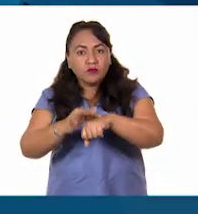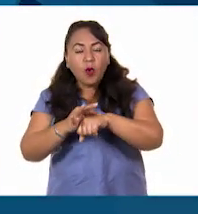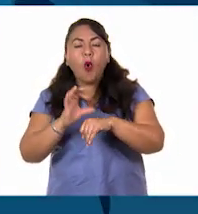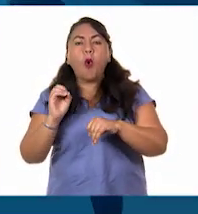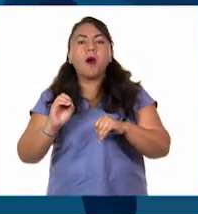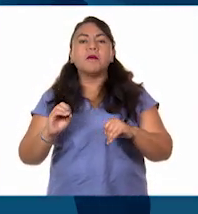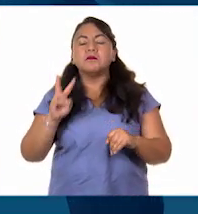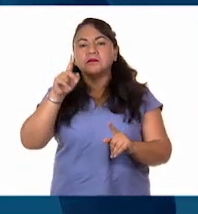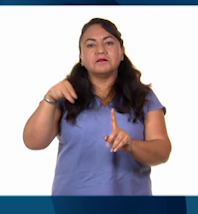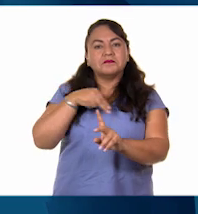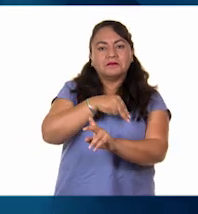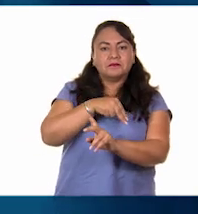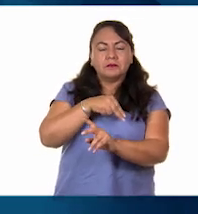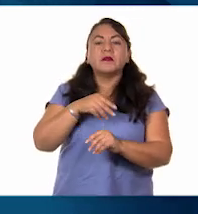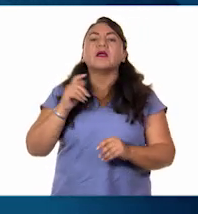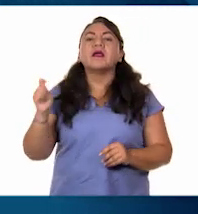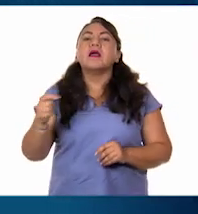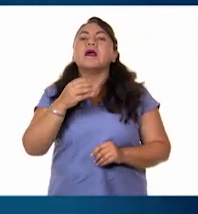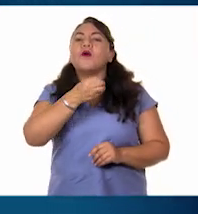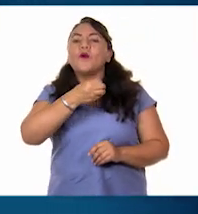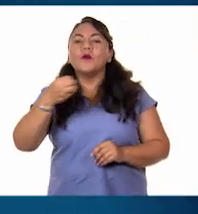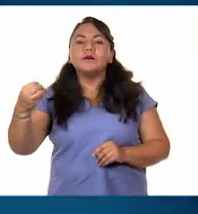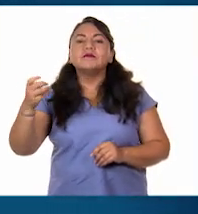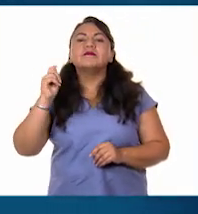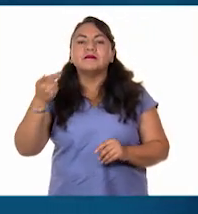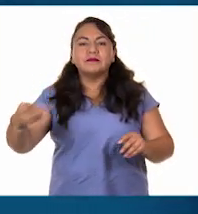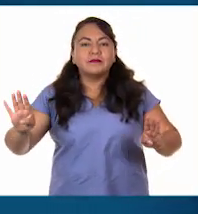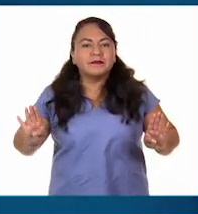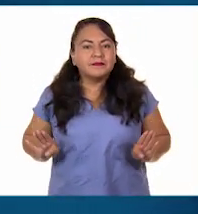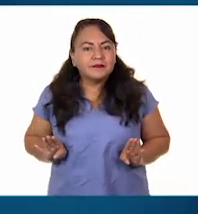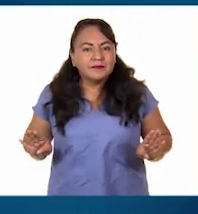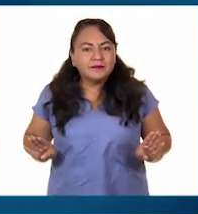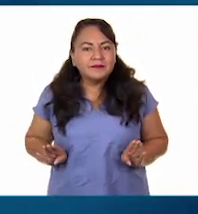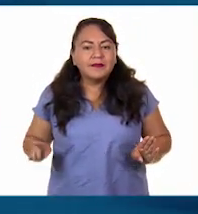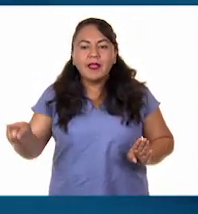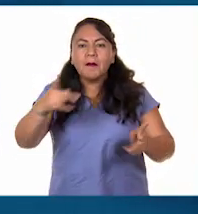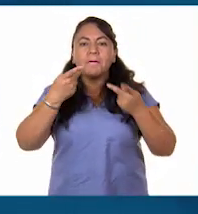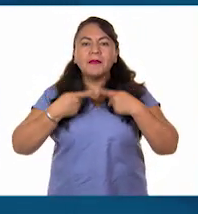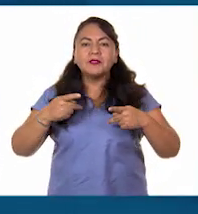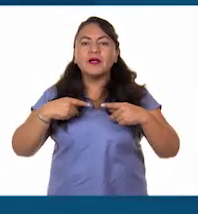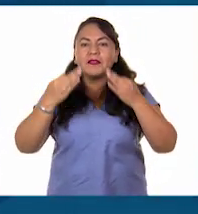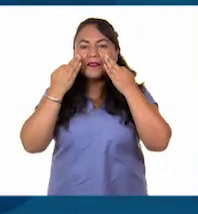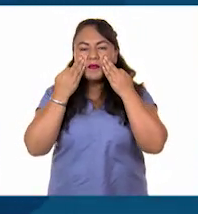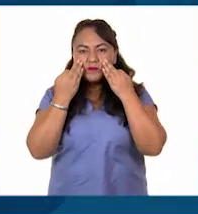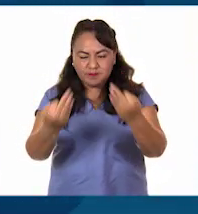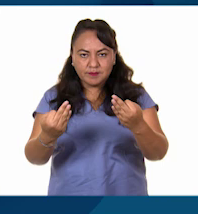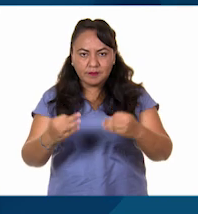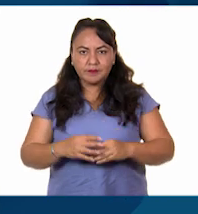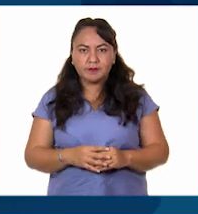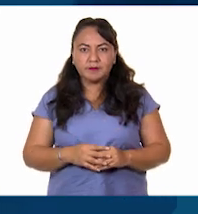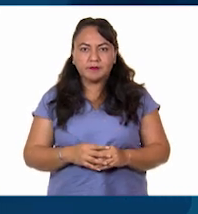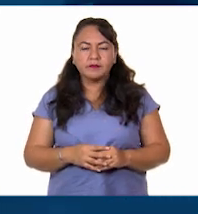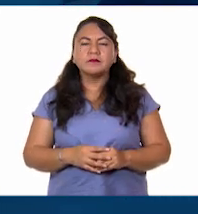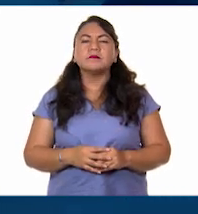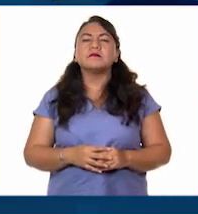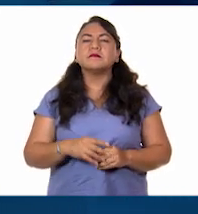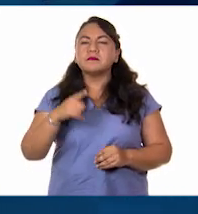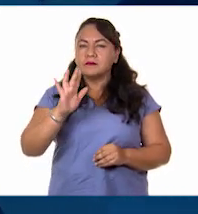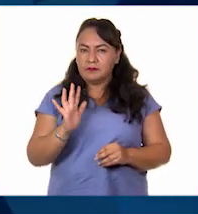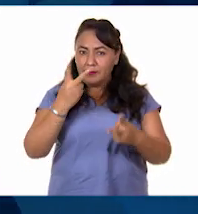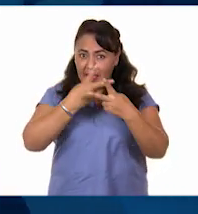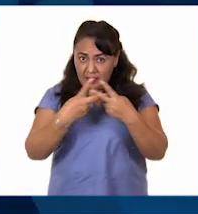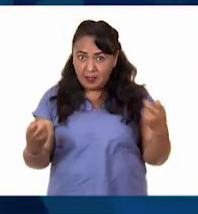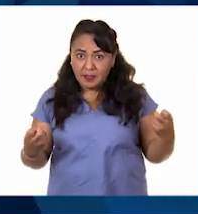palabra que introduce una oración que especifica las características de los testigos. ¿Lo hacemos como si fuera un